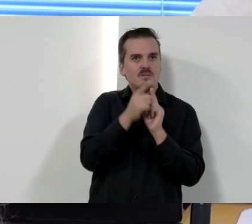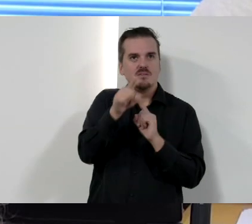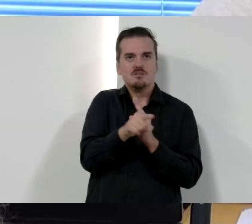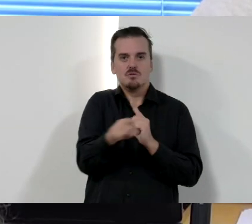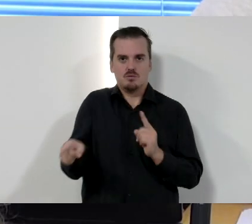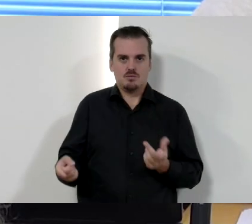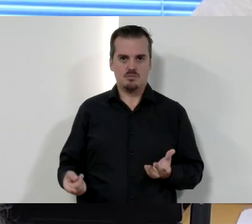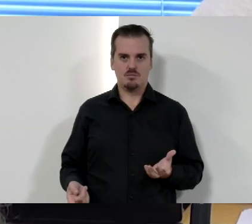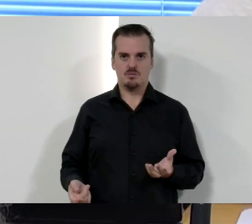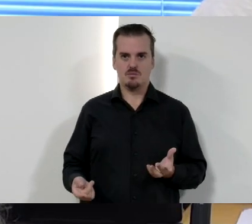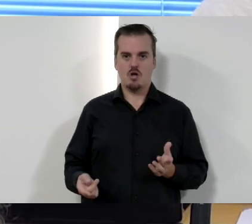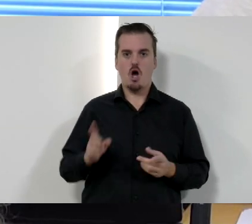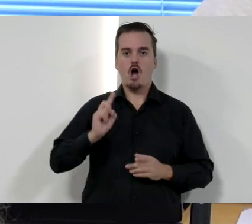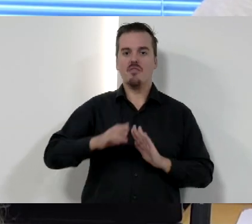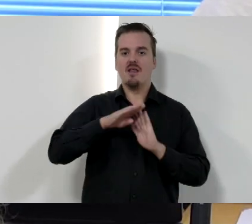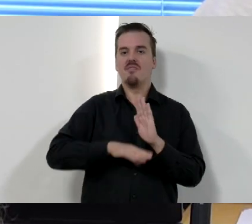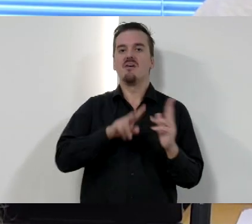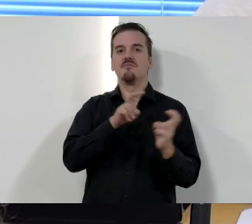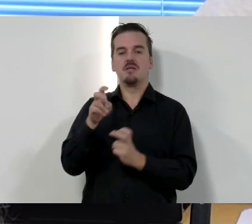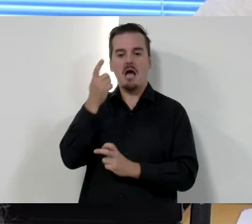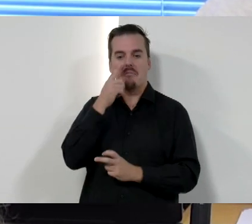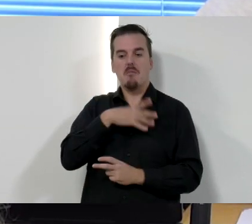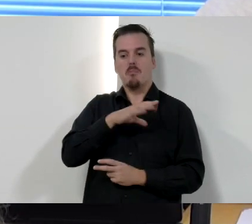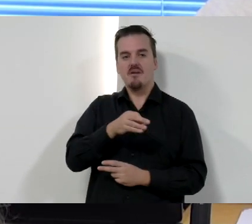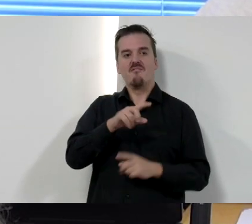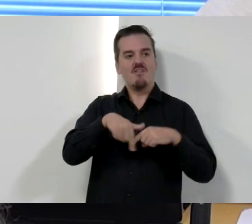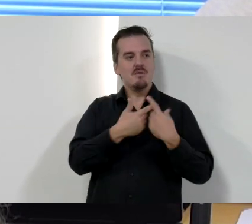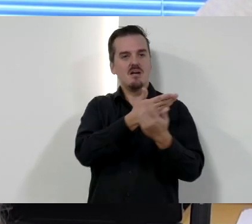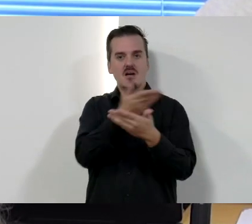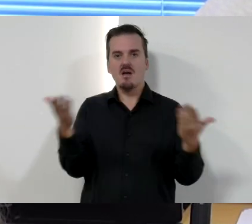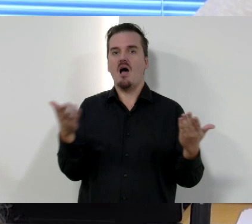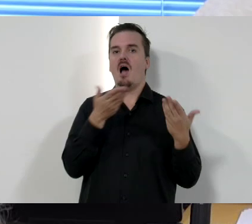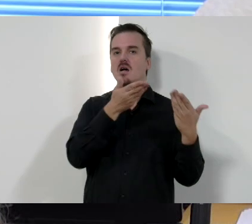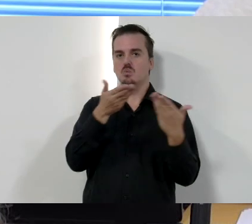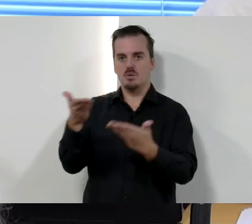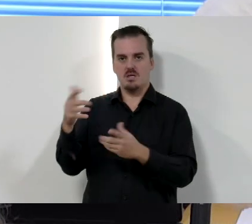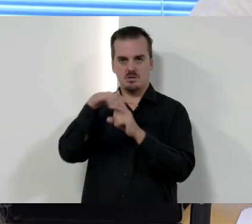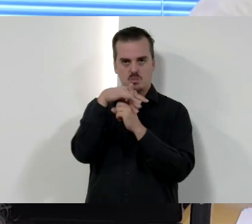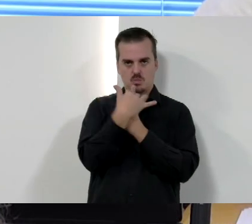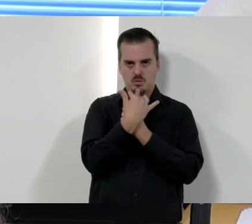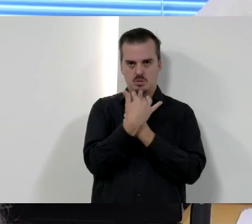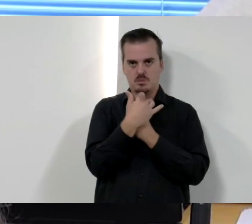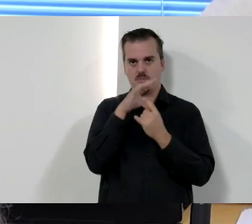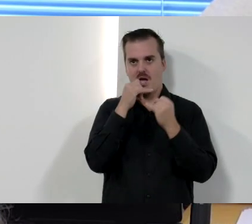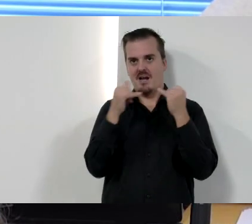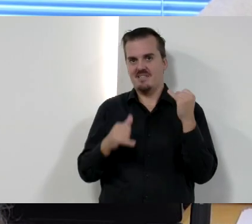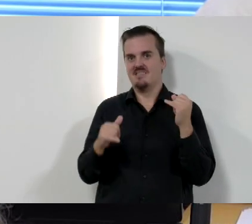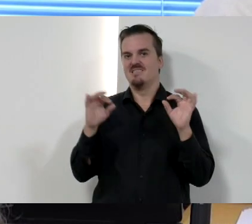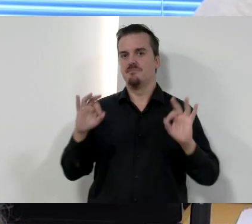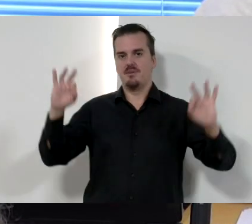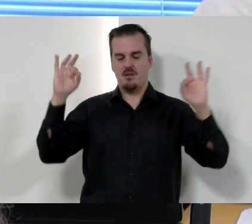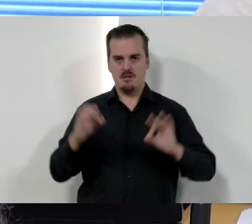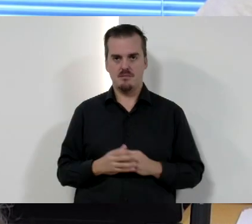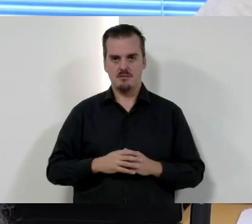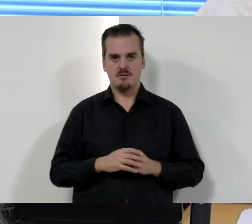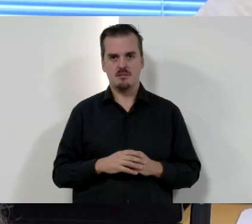las ordenanzas fiscales para poder ayudar a las familias en una situación de crisis especial y hacer